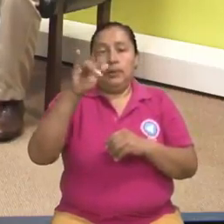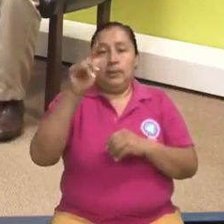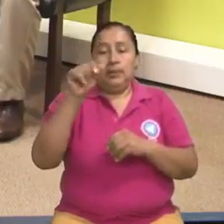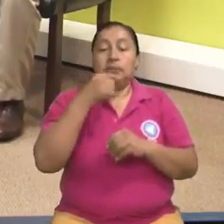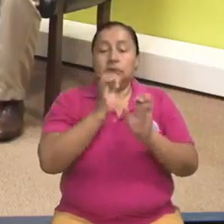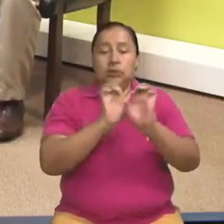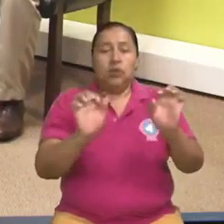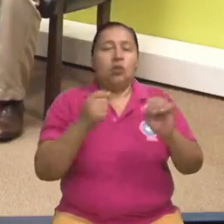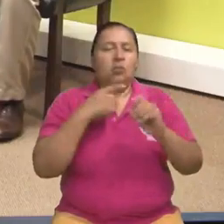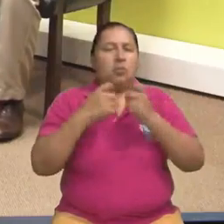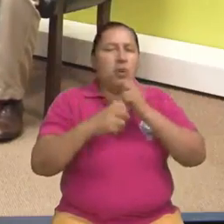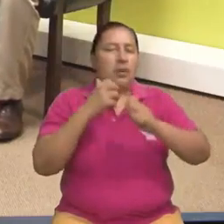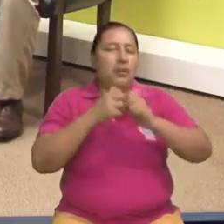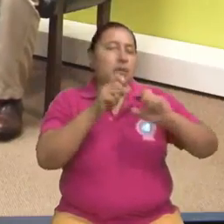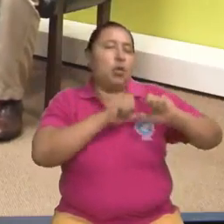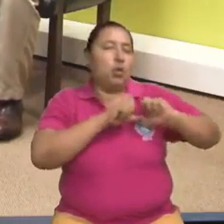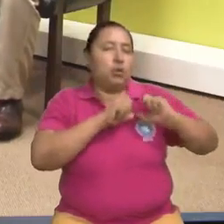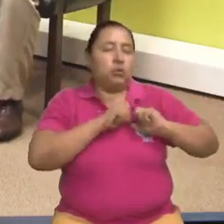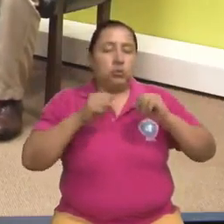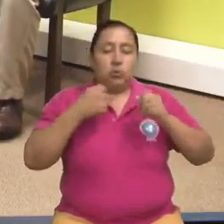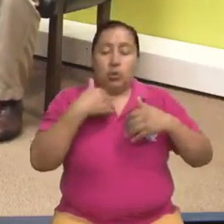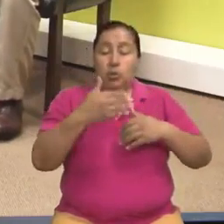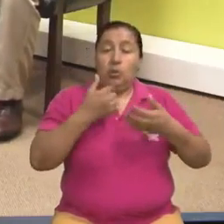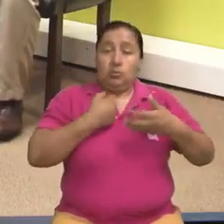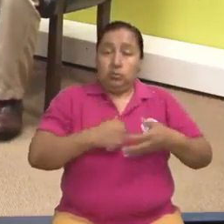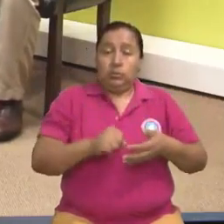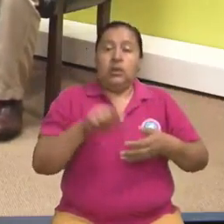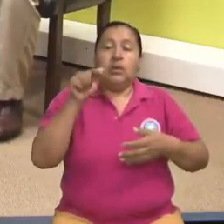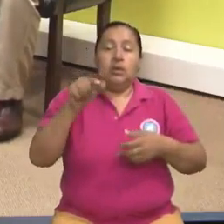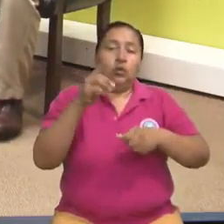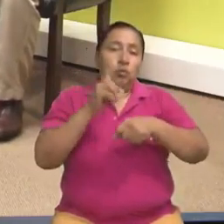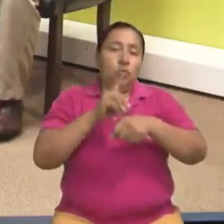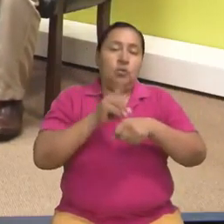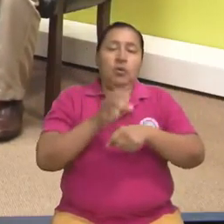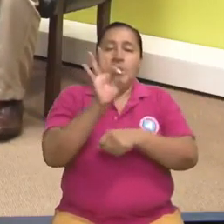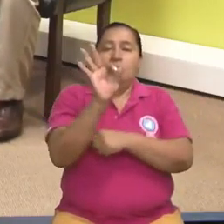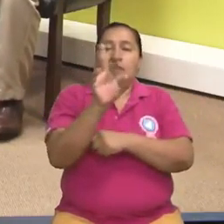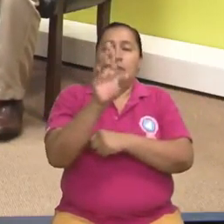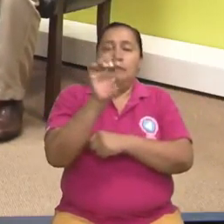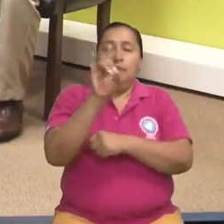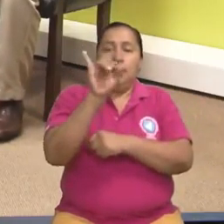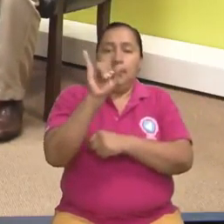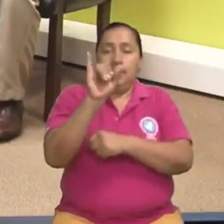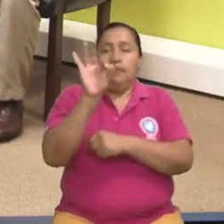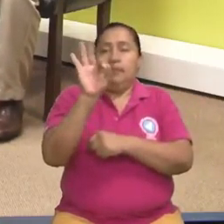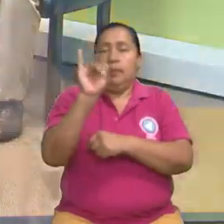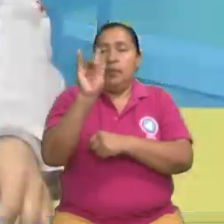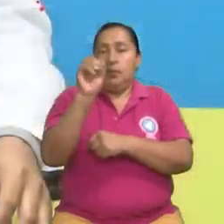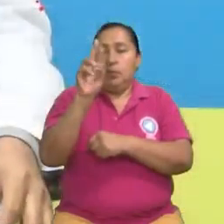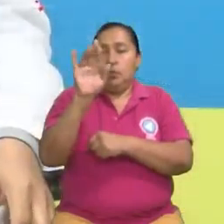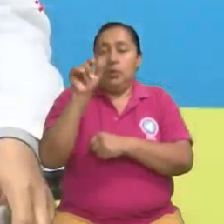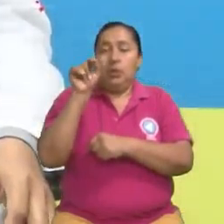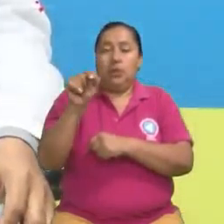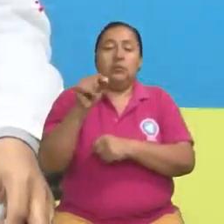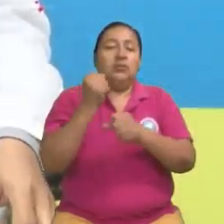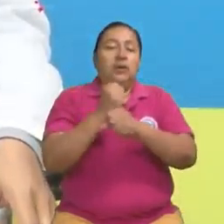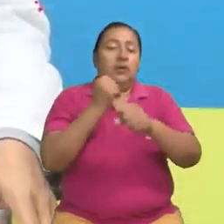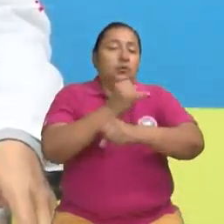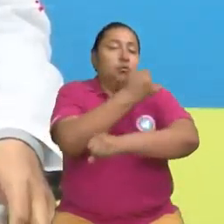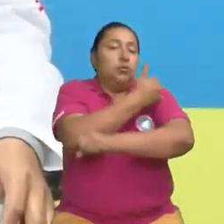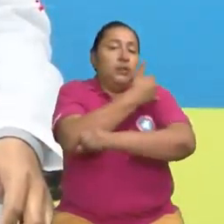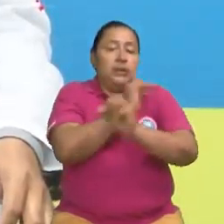al doctor Freddy Fitoria, quien es cardiólogo del Hospital de Referencia Nacional, el Hospital Manuel de Jesús Rivera, La